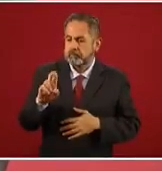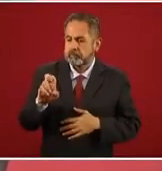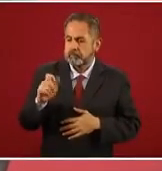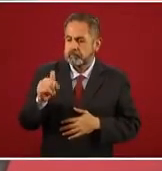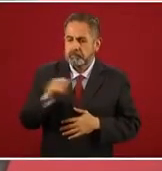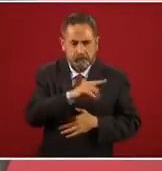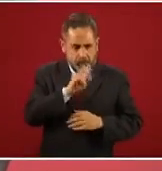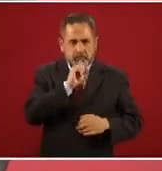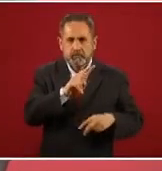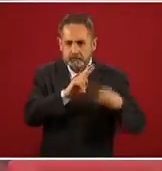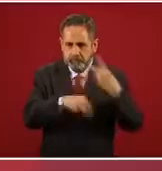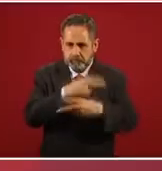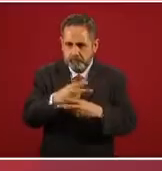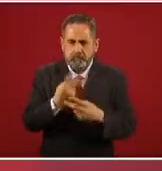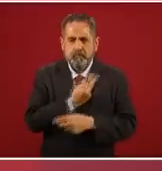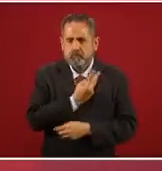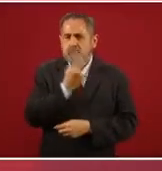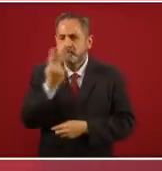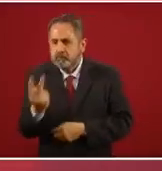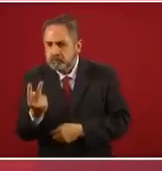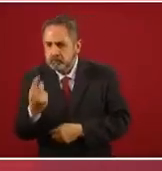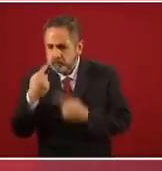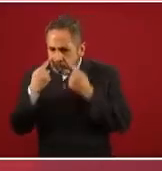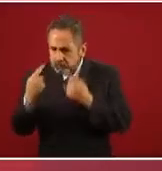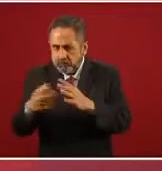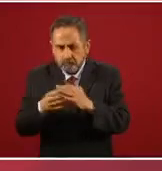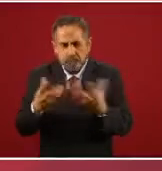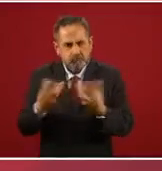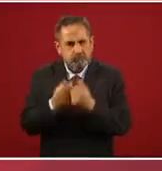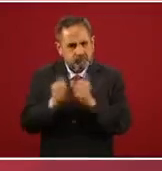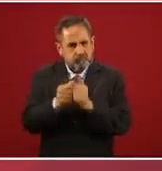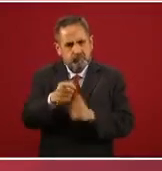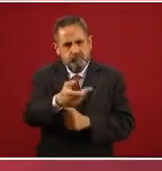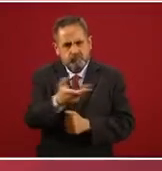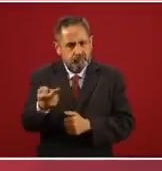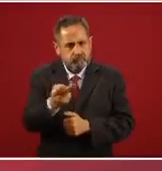también a los dos de esta forma. Tu segundo.